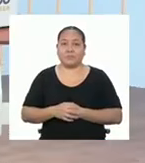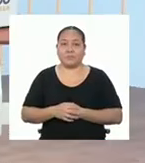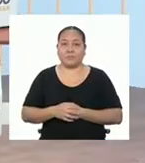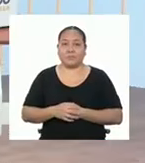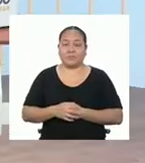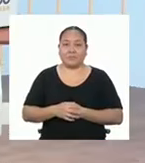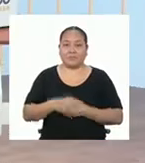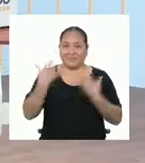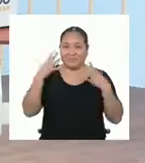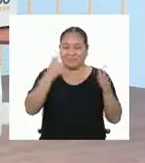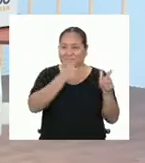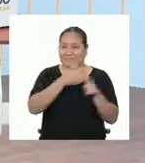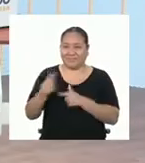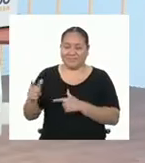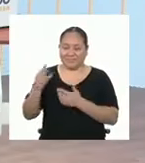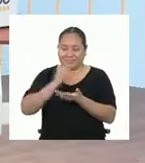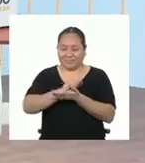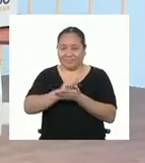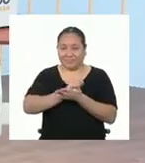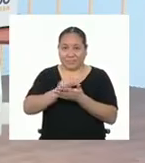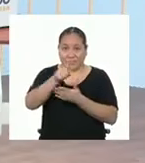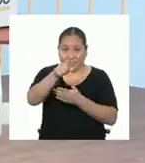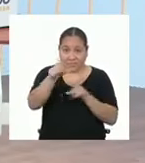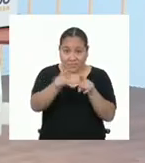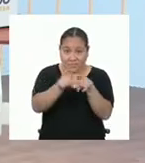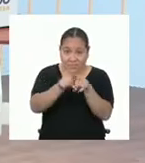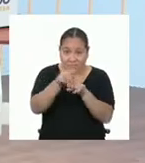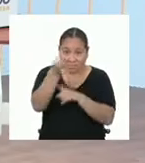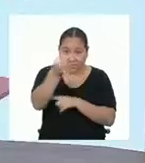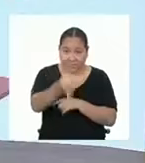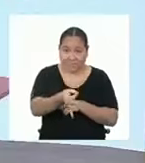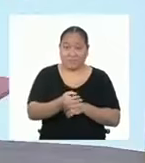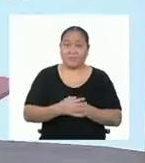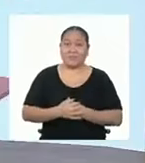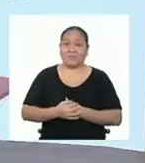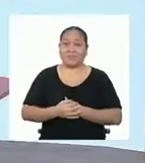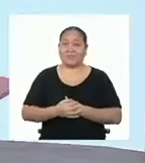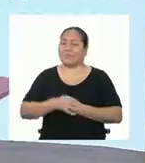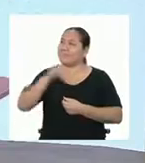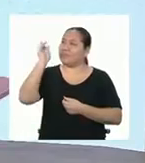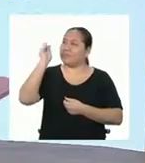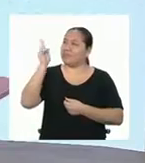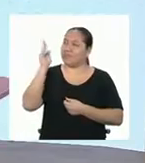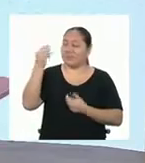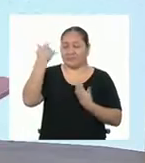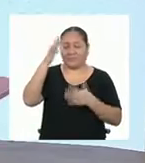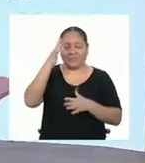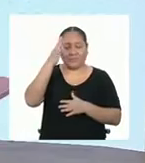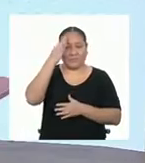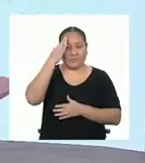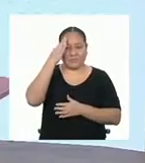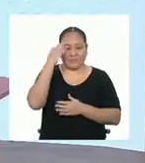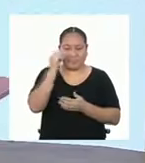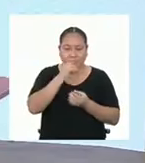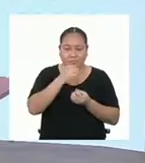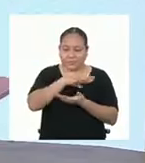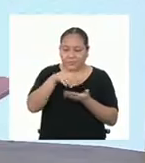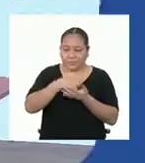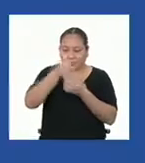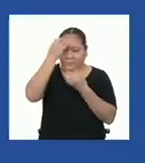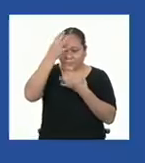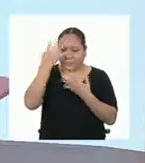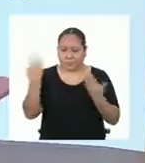¡Listo! ¡Ya lo tengo anotado! ¿Ustedes también, no? Profesor, creo que ya tenemos todos los datos para